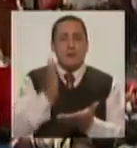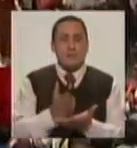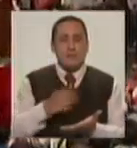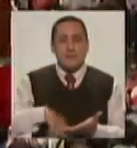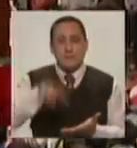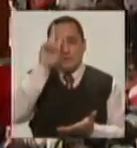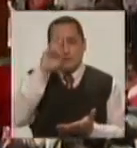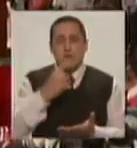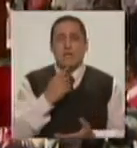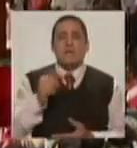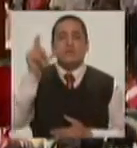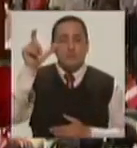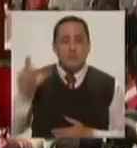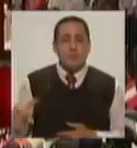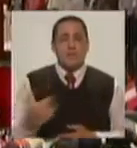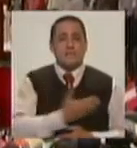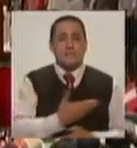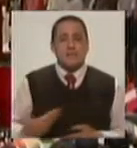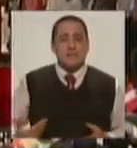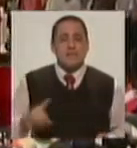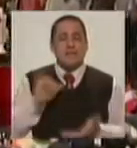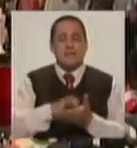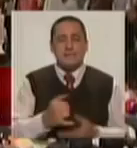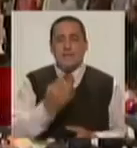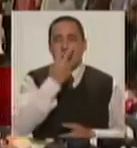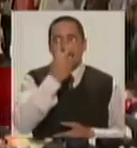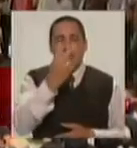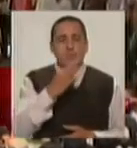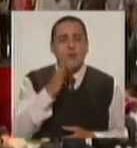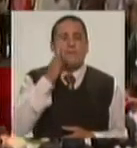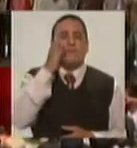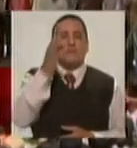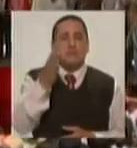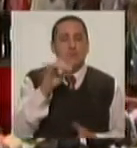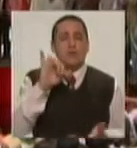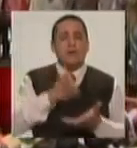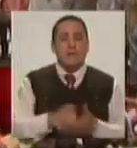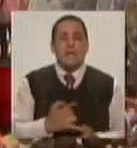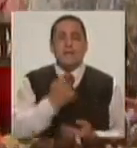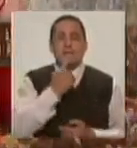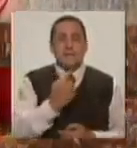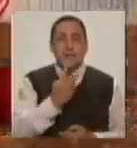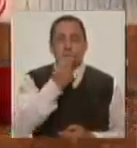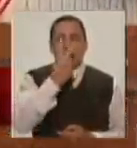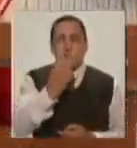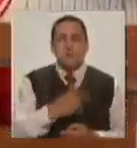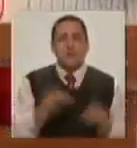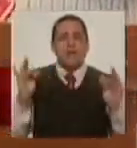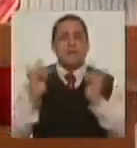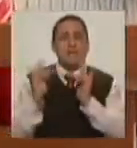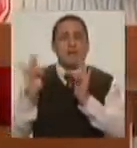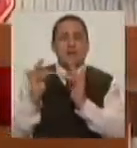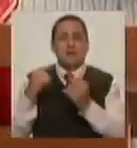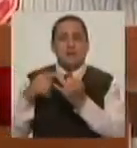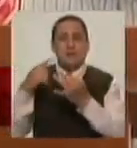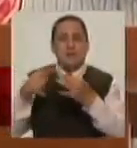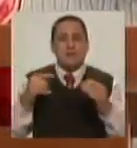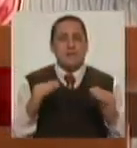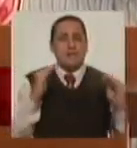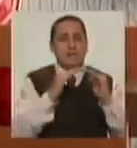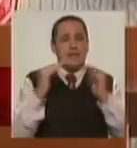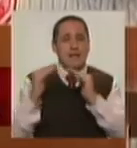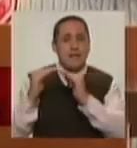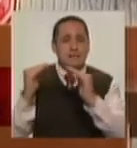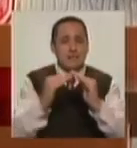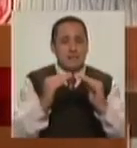país. Es un presidente que está mirando a futuro, que está mirando la interconexión de los pueblos.